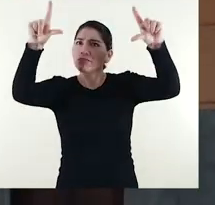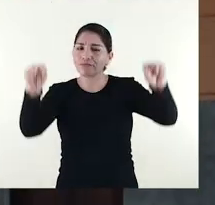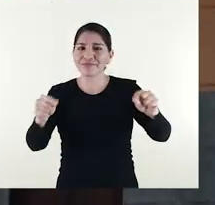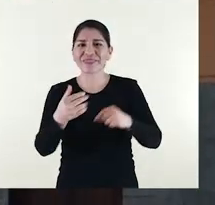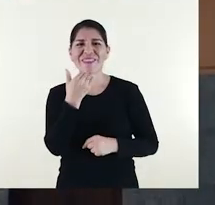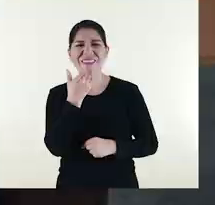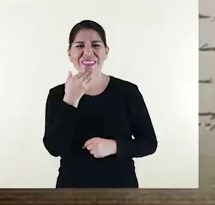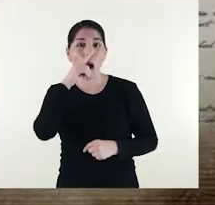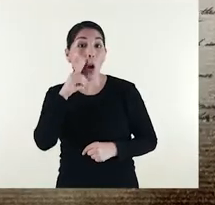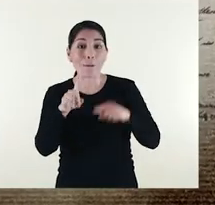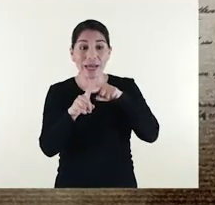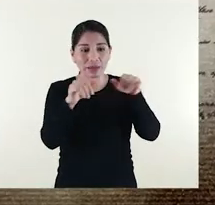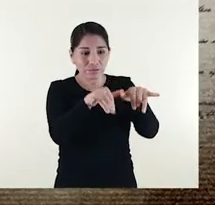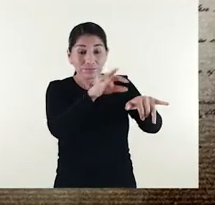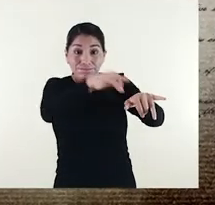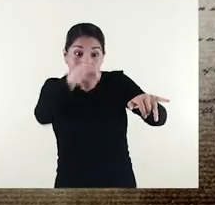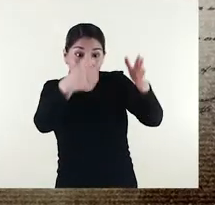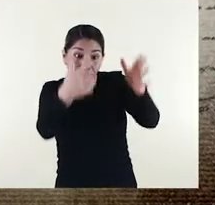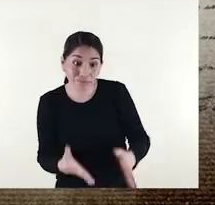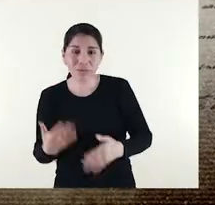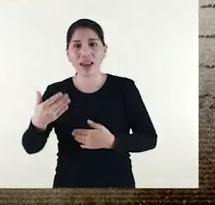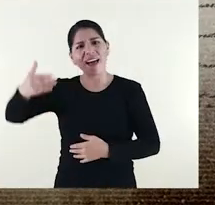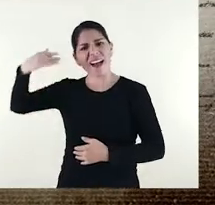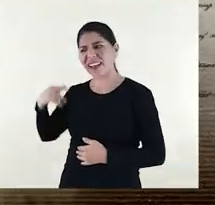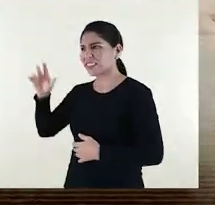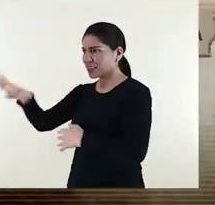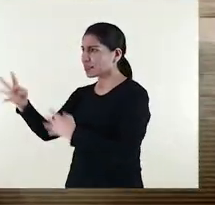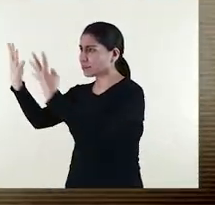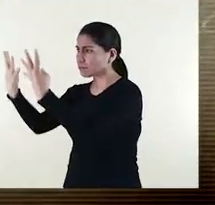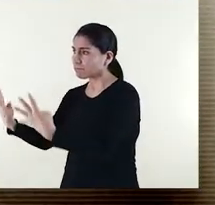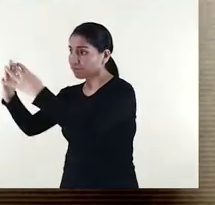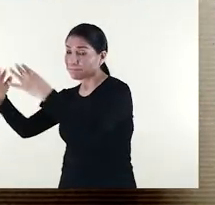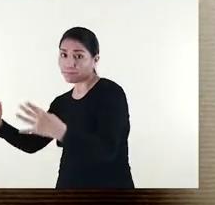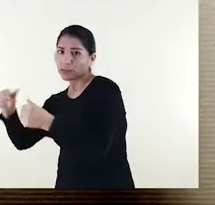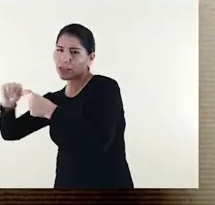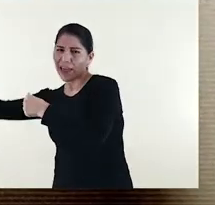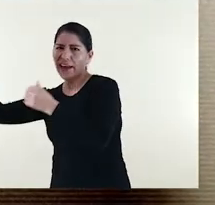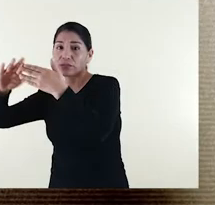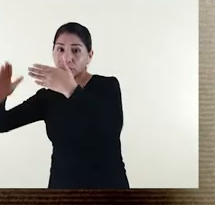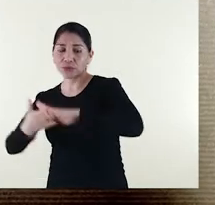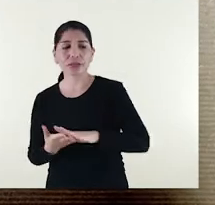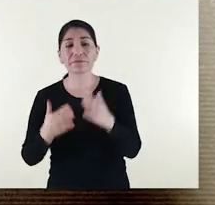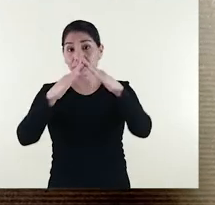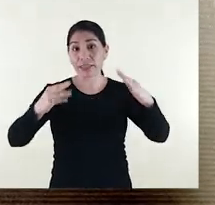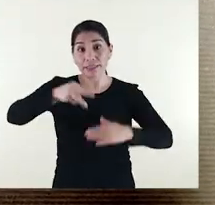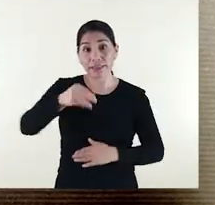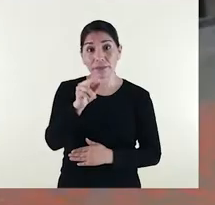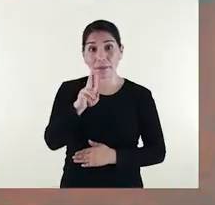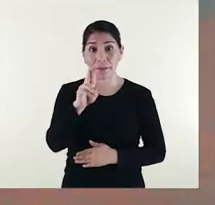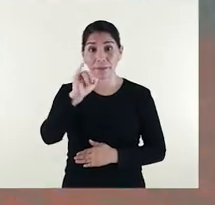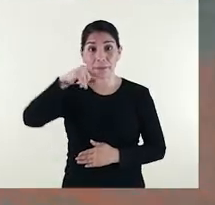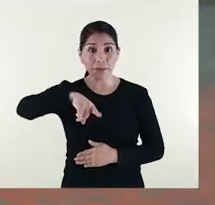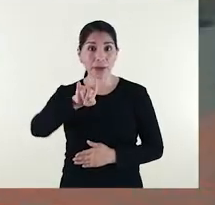tímpano también de madera. El arquitecto es Michele Trefogli, quien había realizado la penitenciaría de Lima en las afueras de la ciudad.